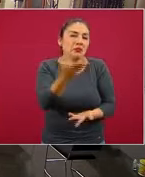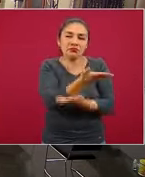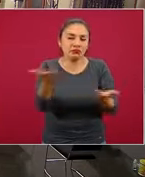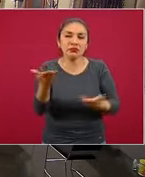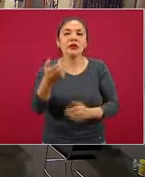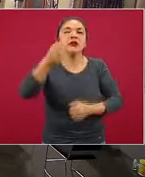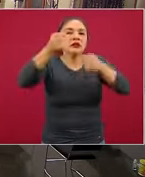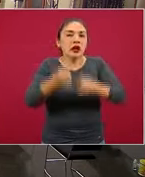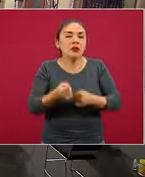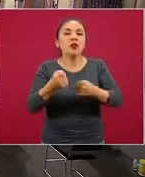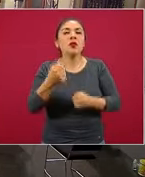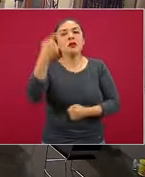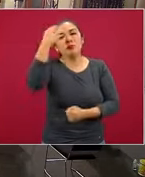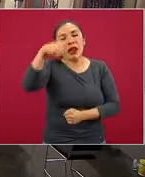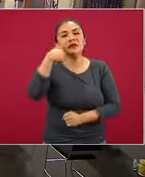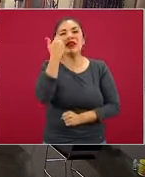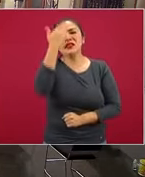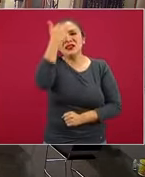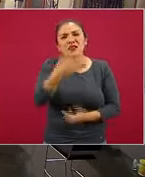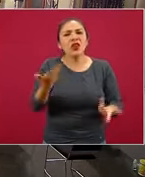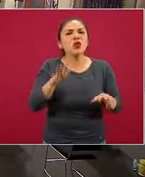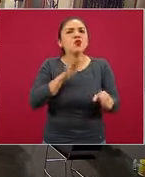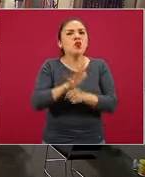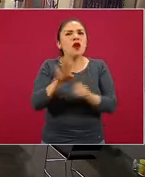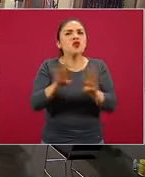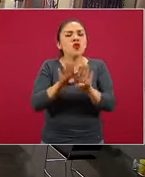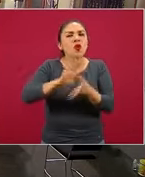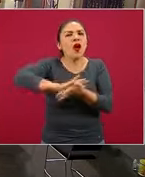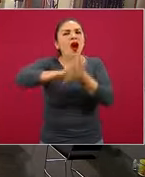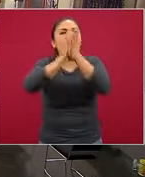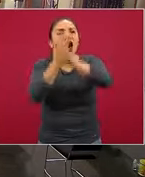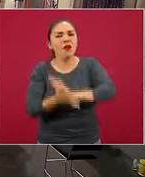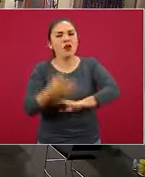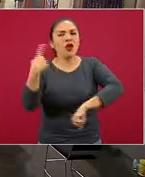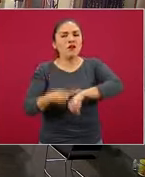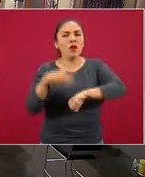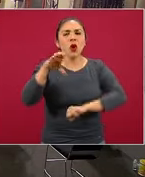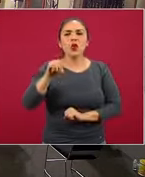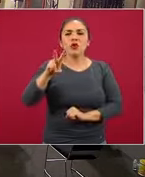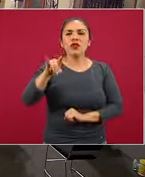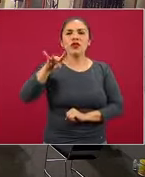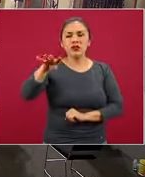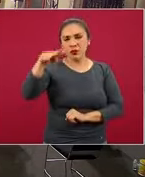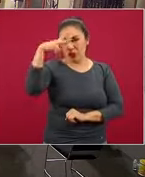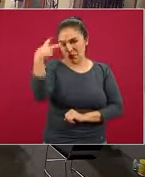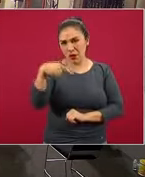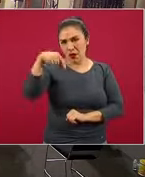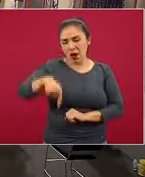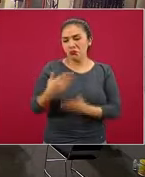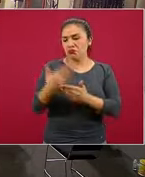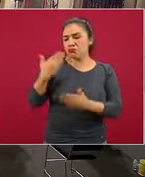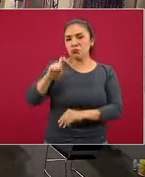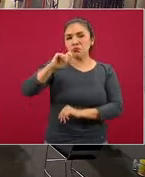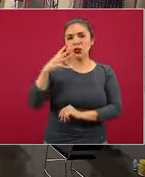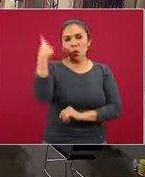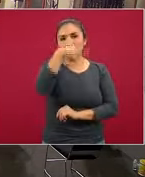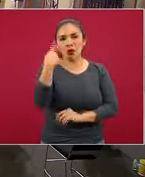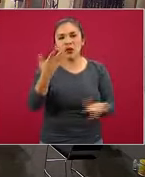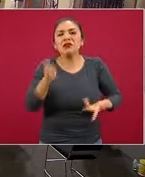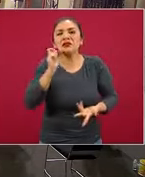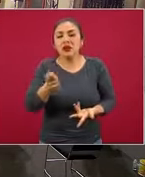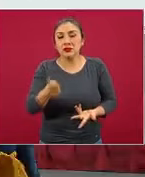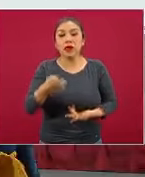que de seguro lo hacen con la intención de enterarse cuál ha sido la evolución de la COVID-19 en México en las últimas 24 horas.